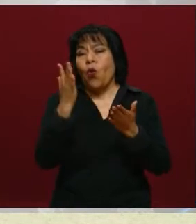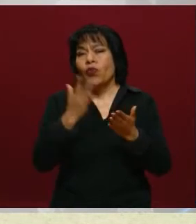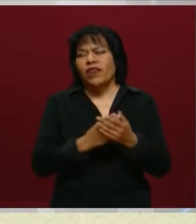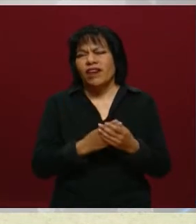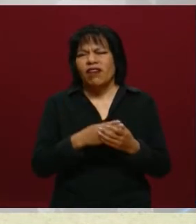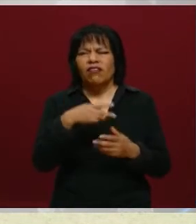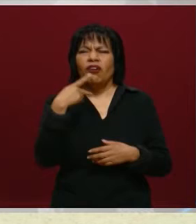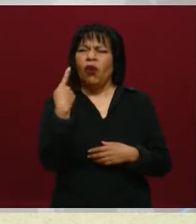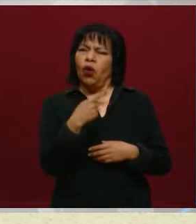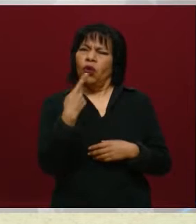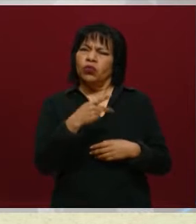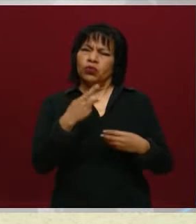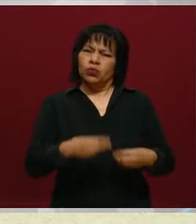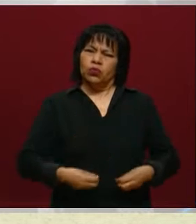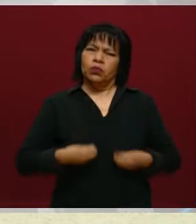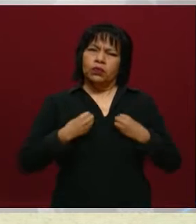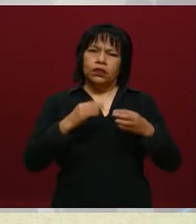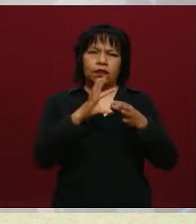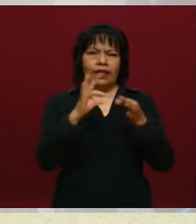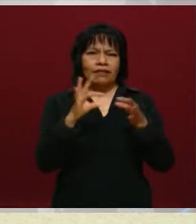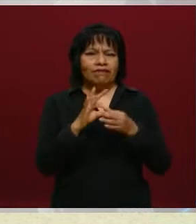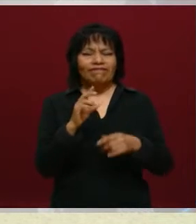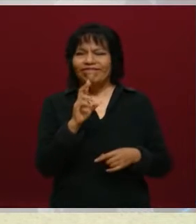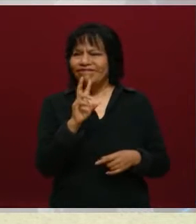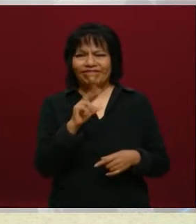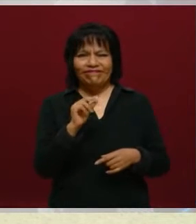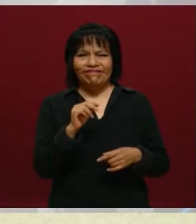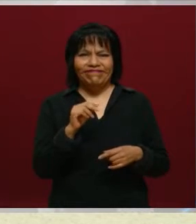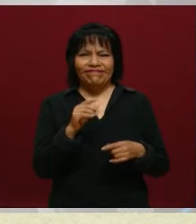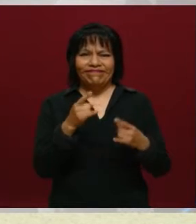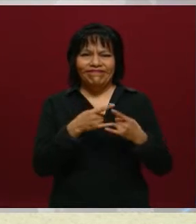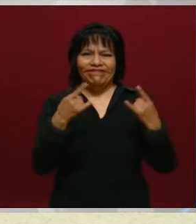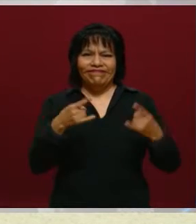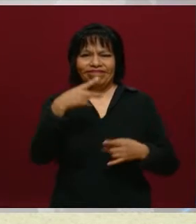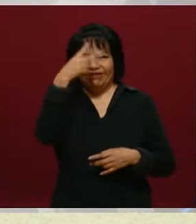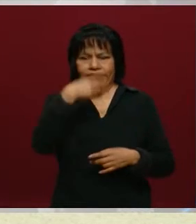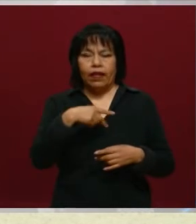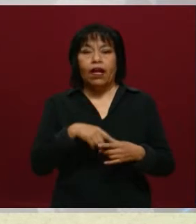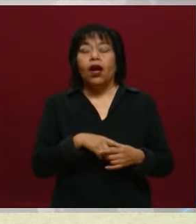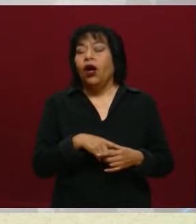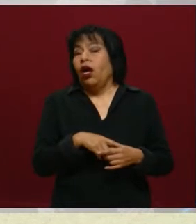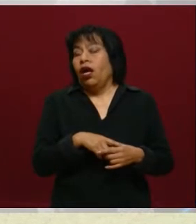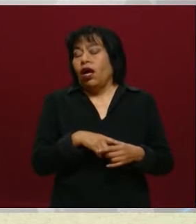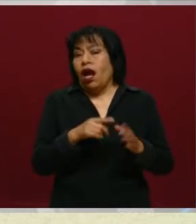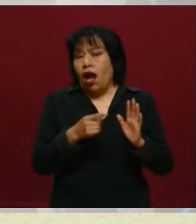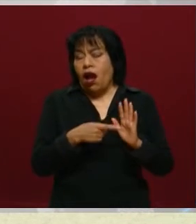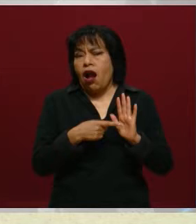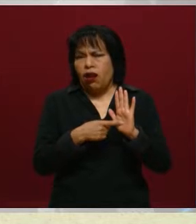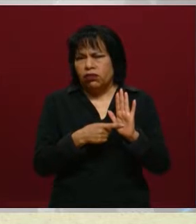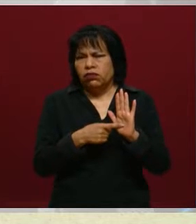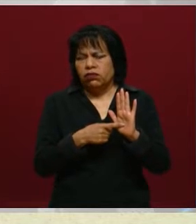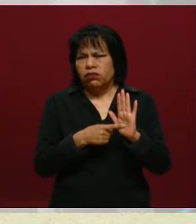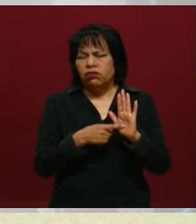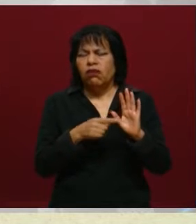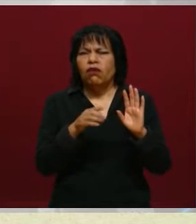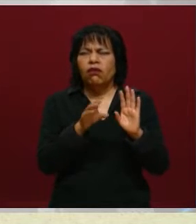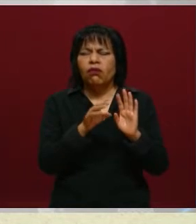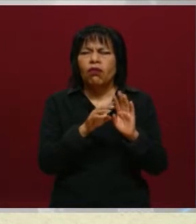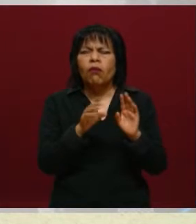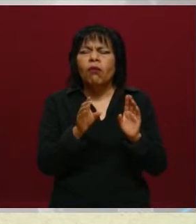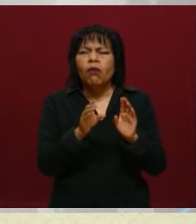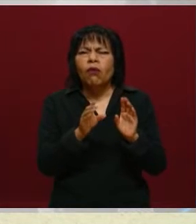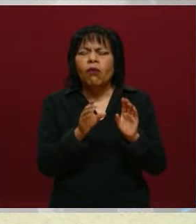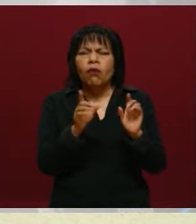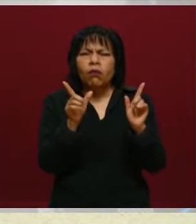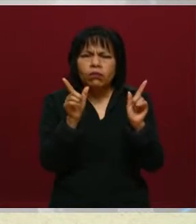biografía en la historia de méxico sino se presenta a través de un ensayo que se hace